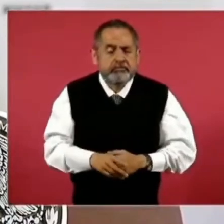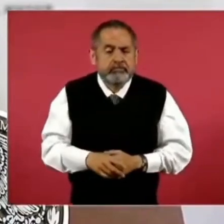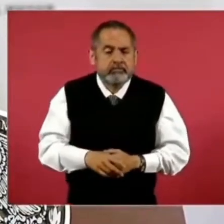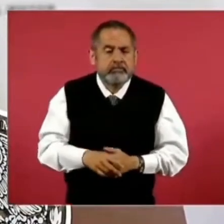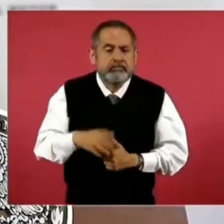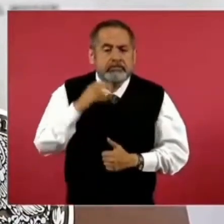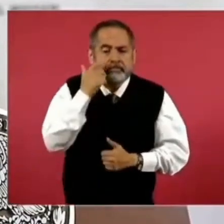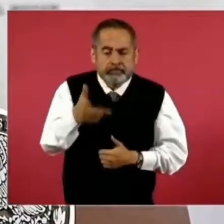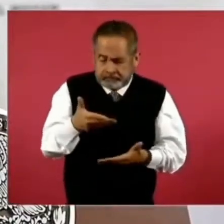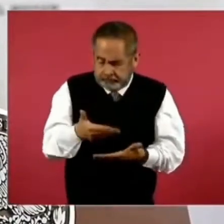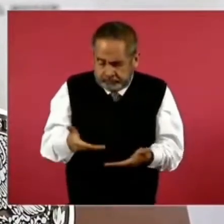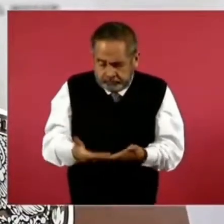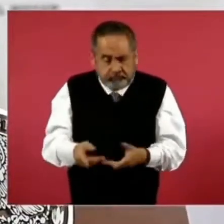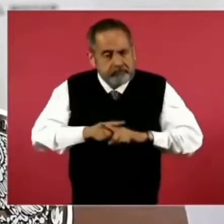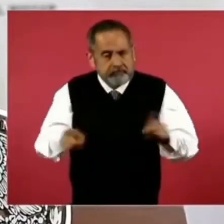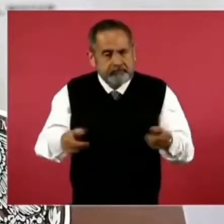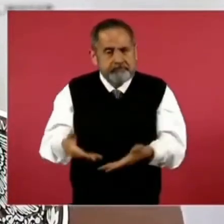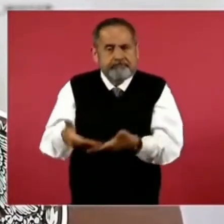Queremos que sea como ahora.